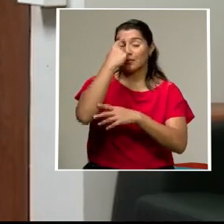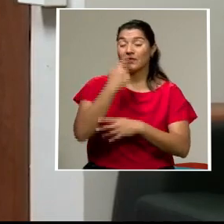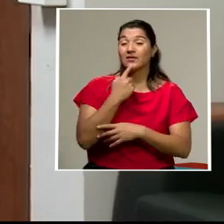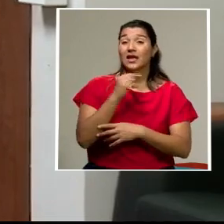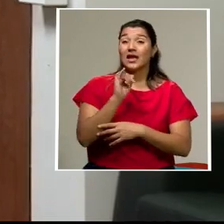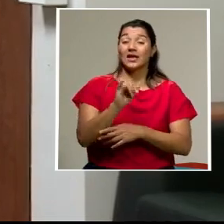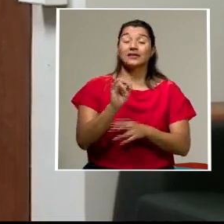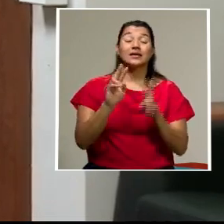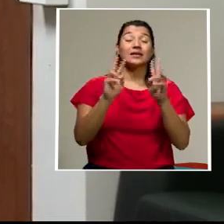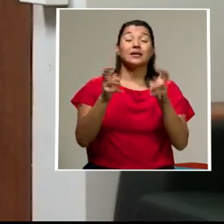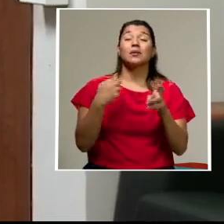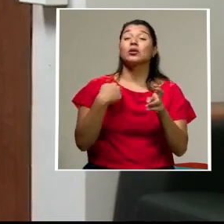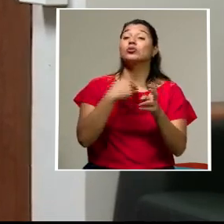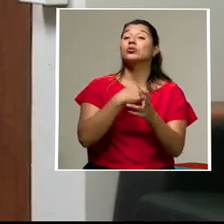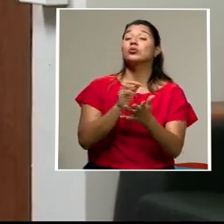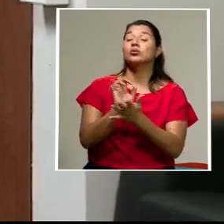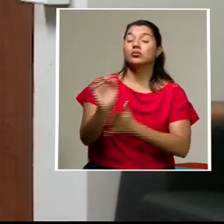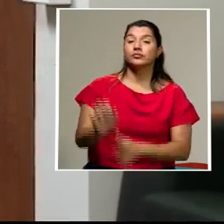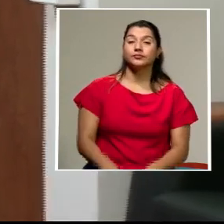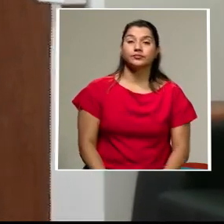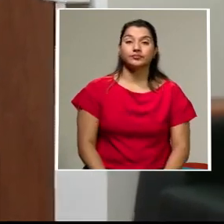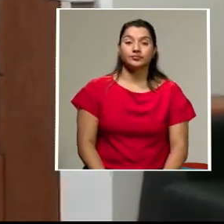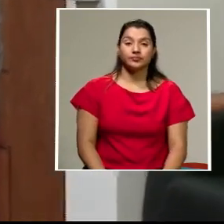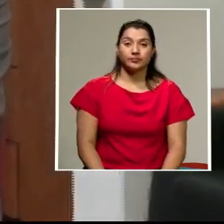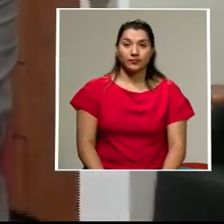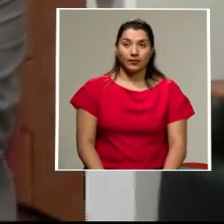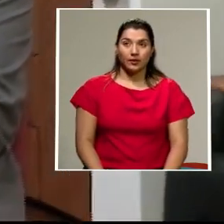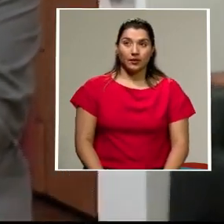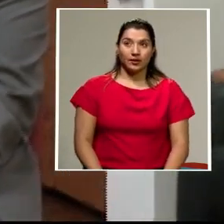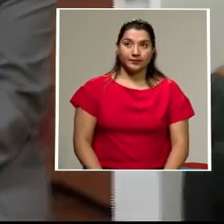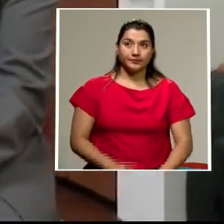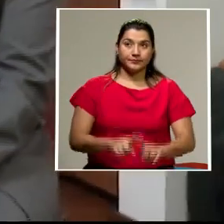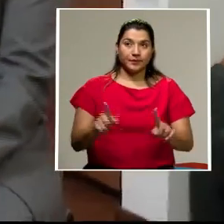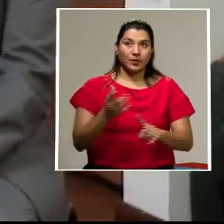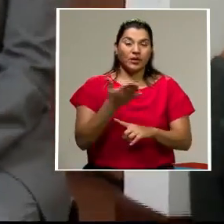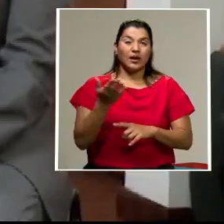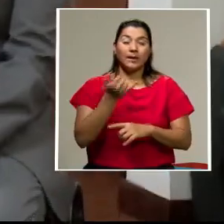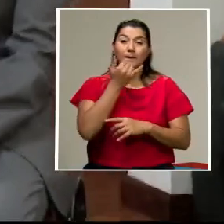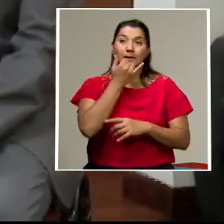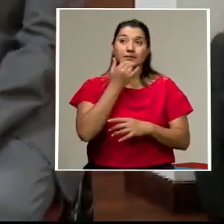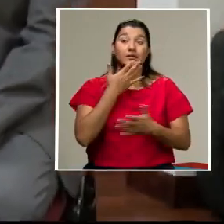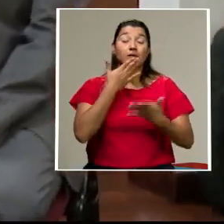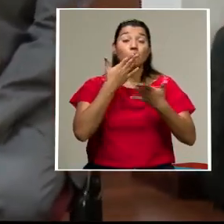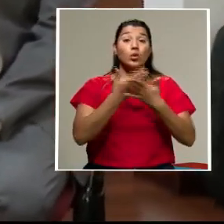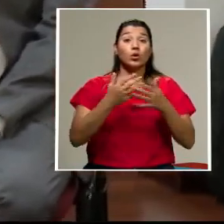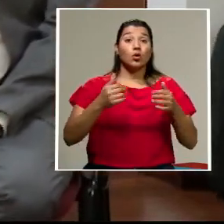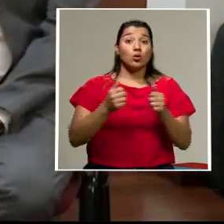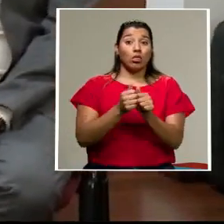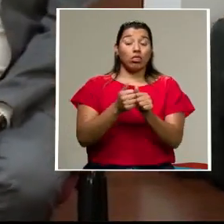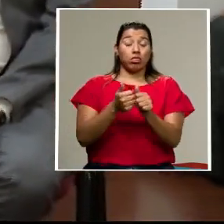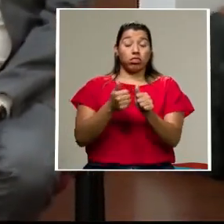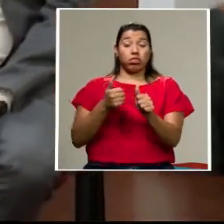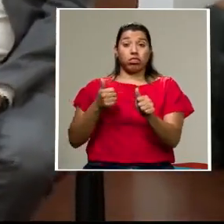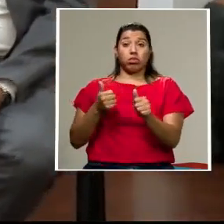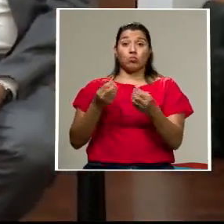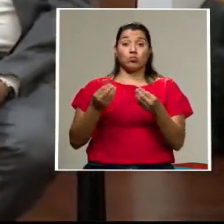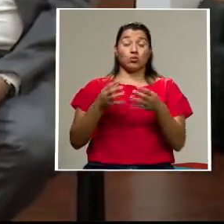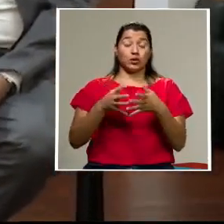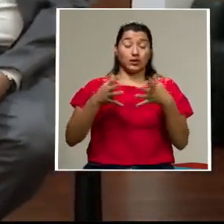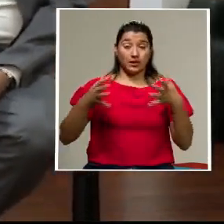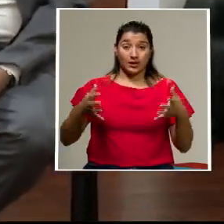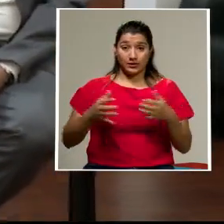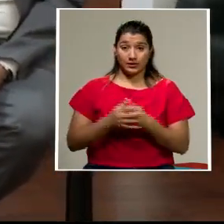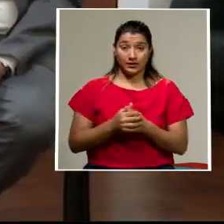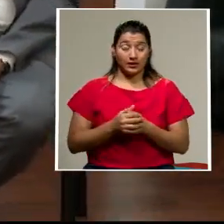que nosotros rechazamos de manera absoluta. ¿Pero qué pasaría, don Francisco? Bueno, sería un retroceso tremendo. Un retroceso tremendo.